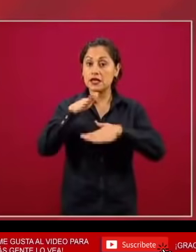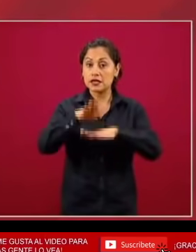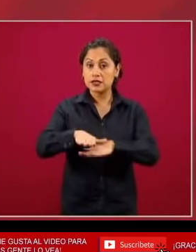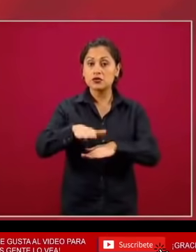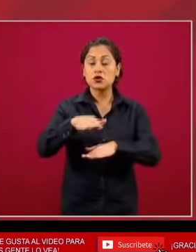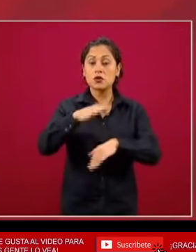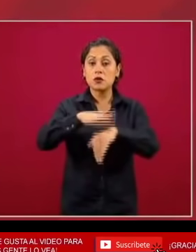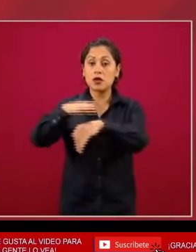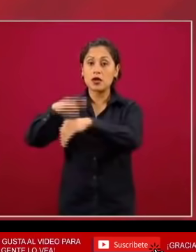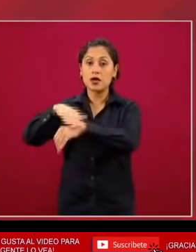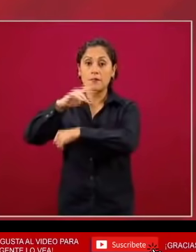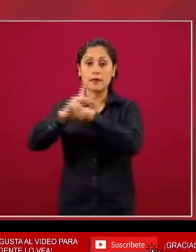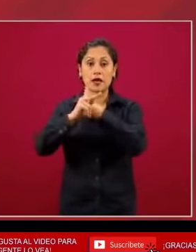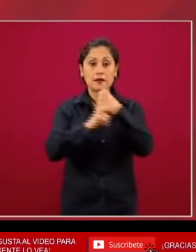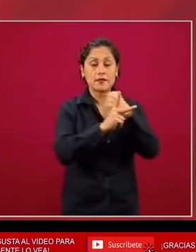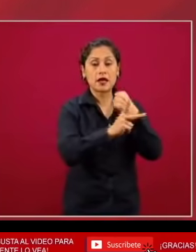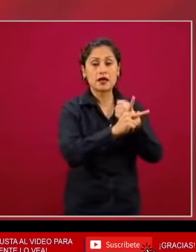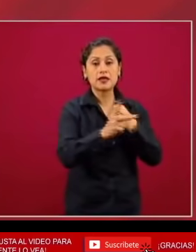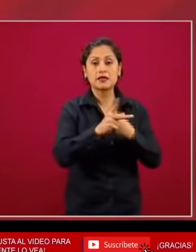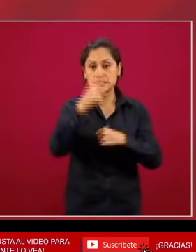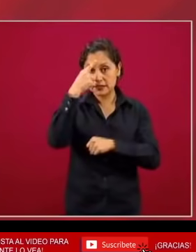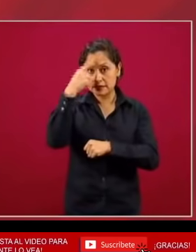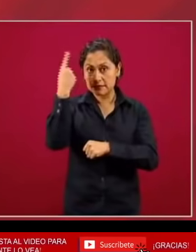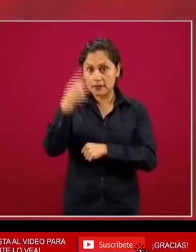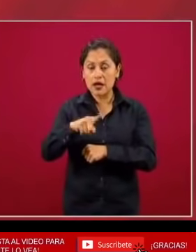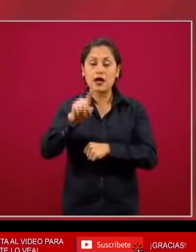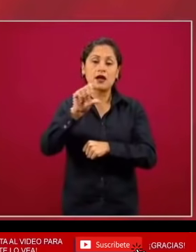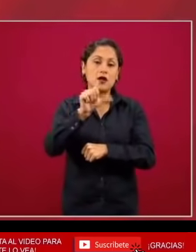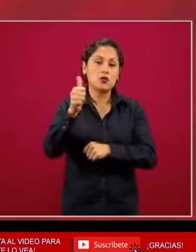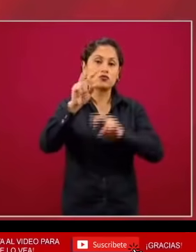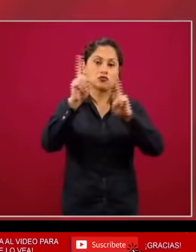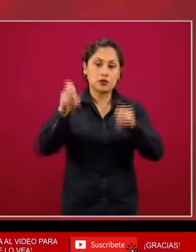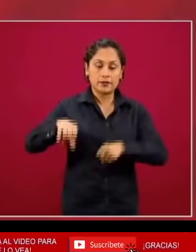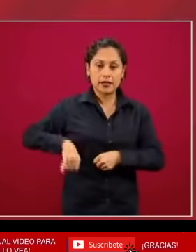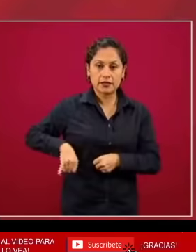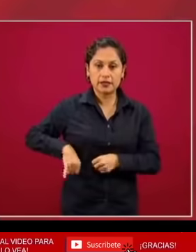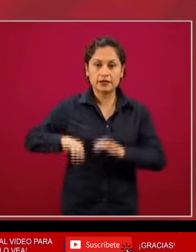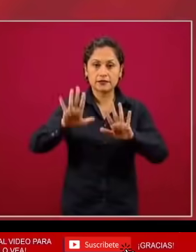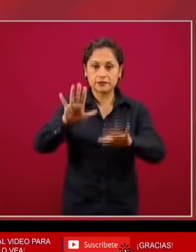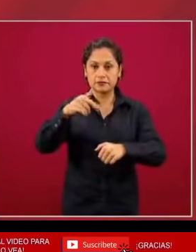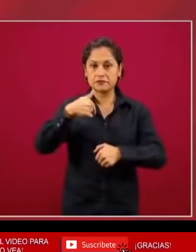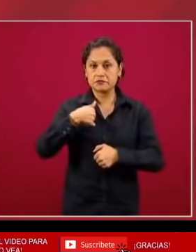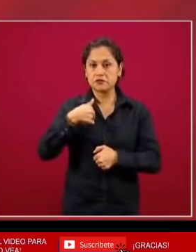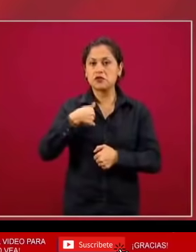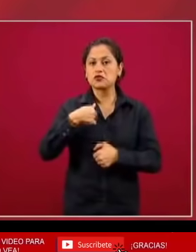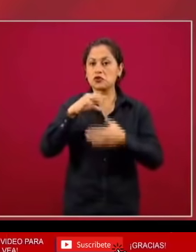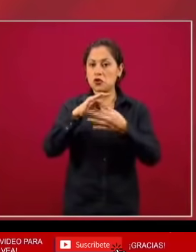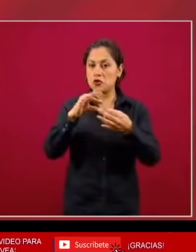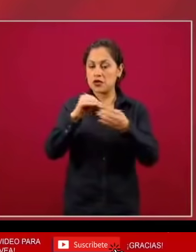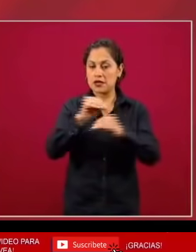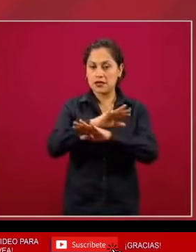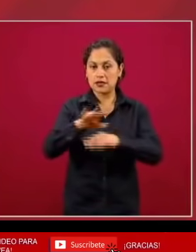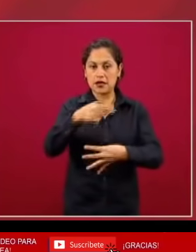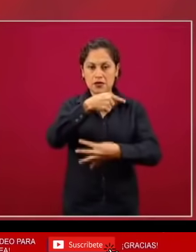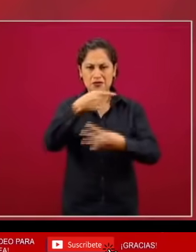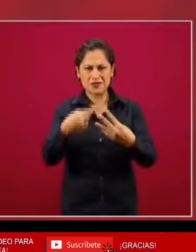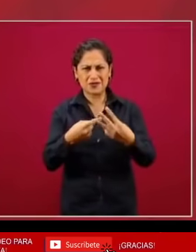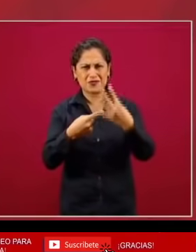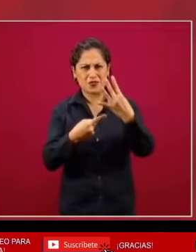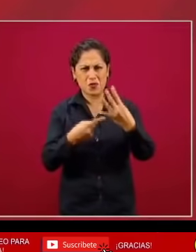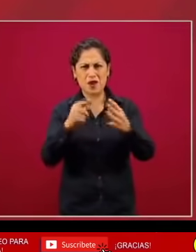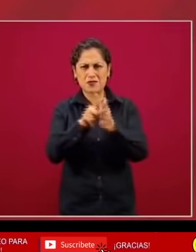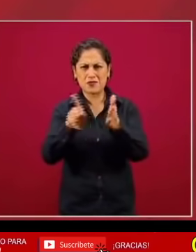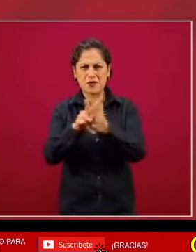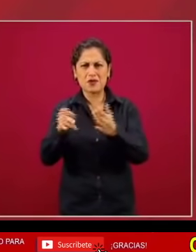intereses debo dejar muy en claro los tres o cuatro periódicos que publicaron notas relacionadas temáticamente con este